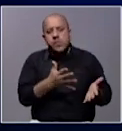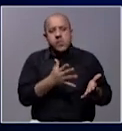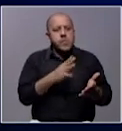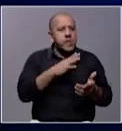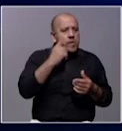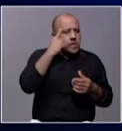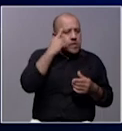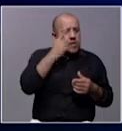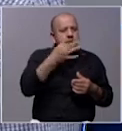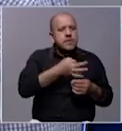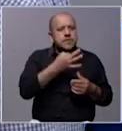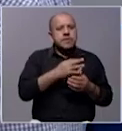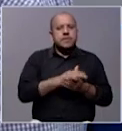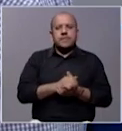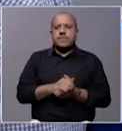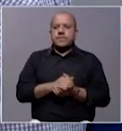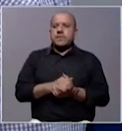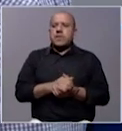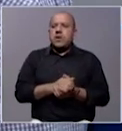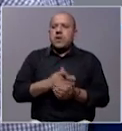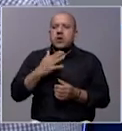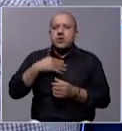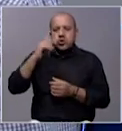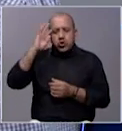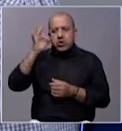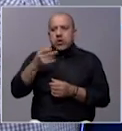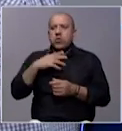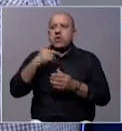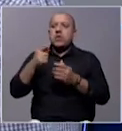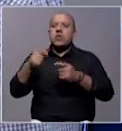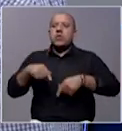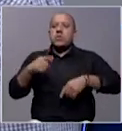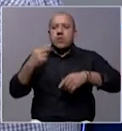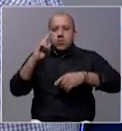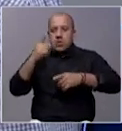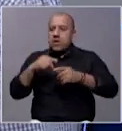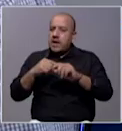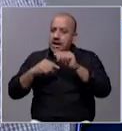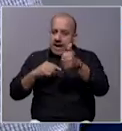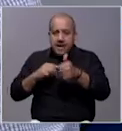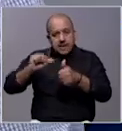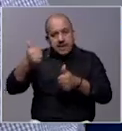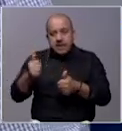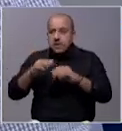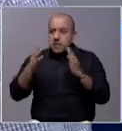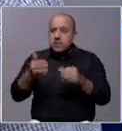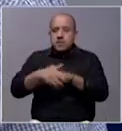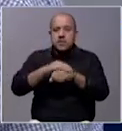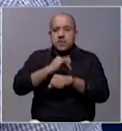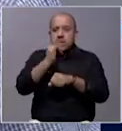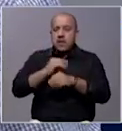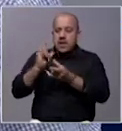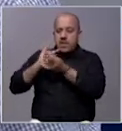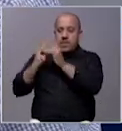digo pensando la certeza de la gente yo creo que lo que se nos viene es un país nuevo y distinto gane quien gane para empezar porque el parlamento va a ser